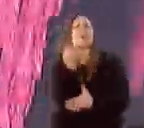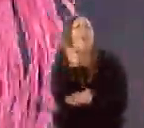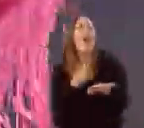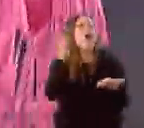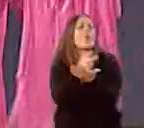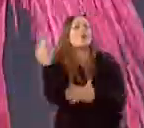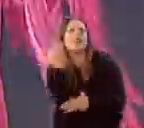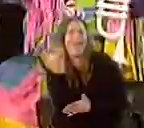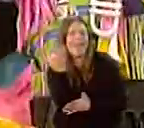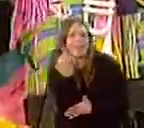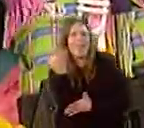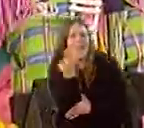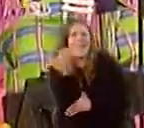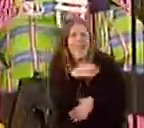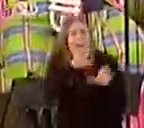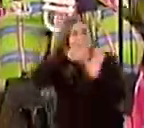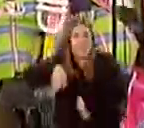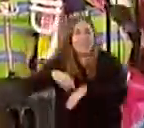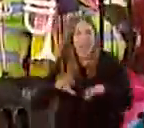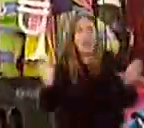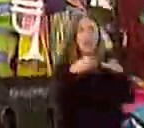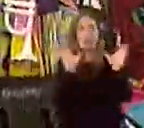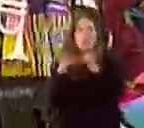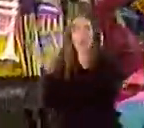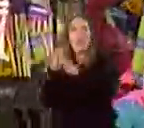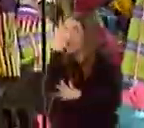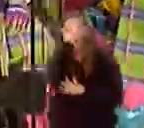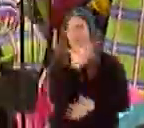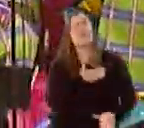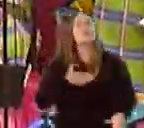vamos que van a ser los grupos los que nos quedan